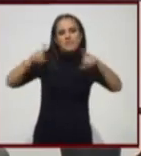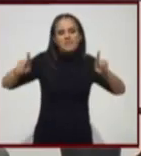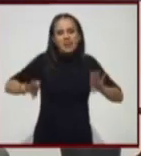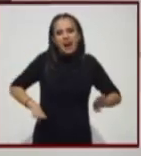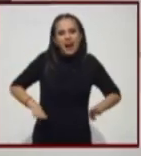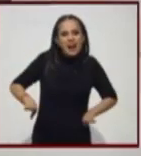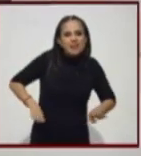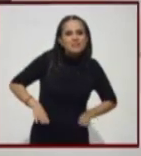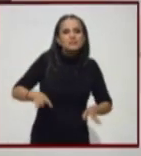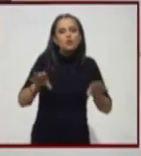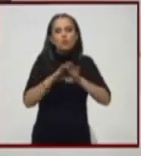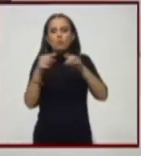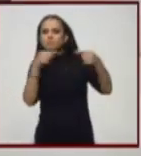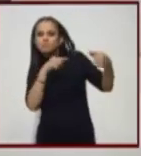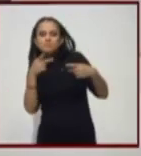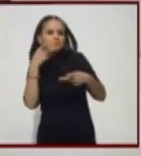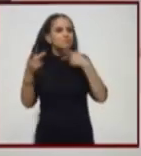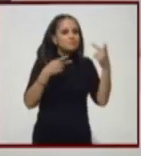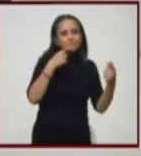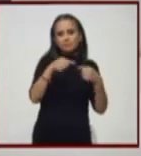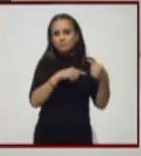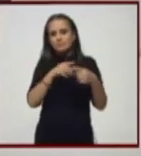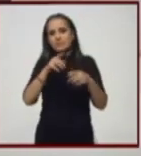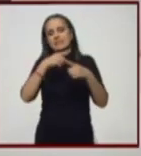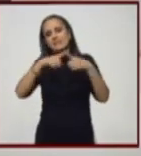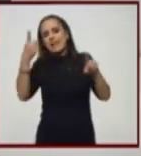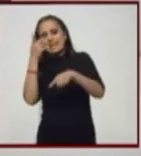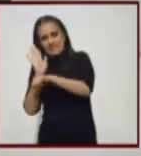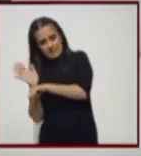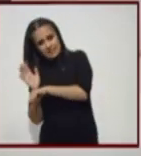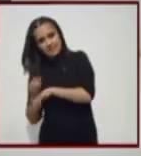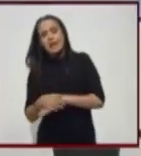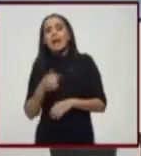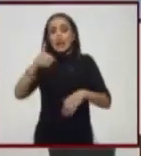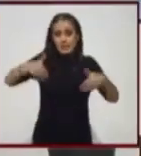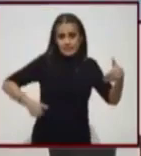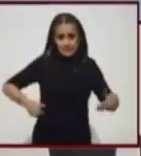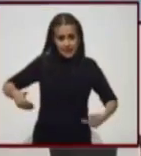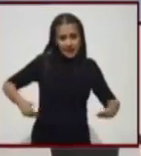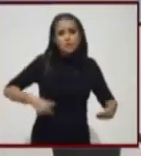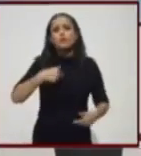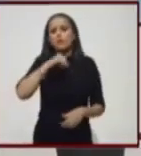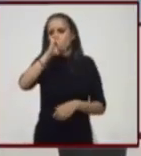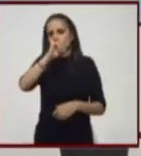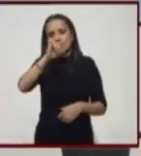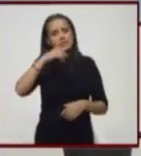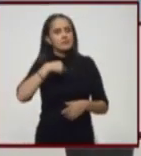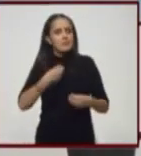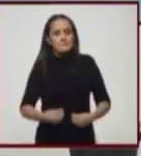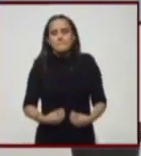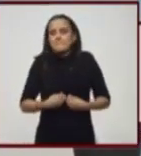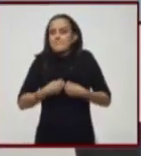asunto de papá todo no yo yo en teatro si soy capaz de dejar la vida en el escenario lo disfruto muchísimo